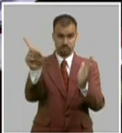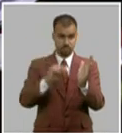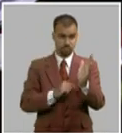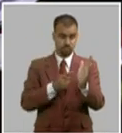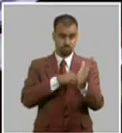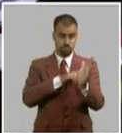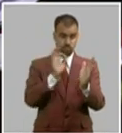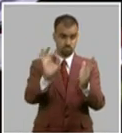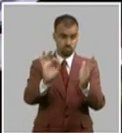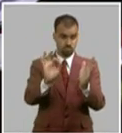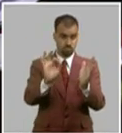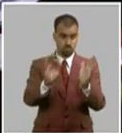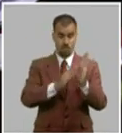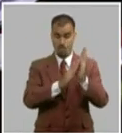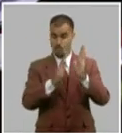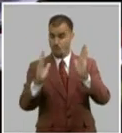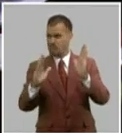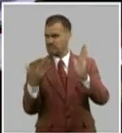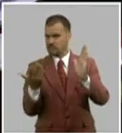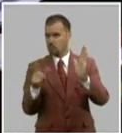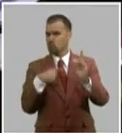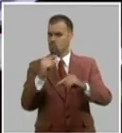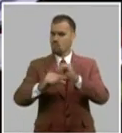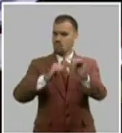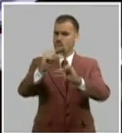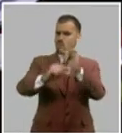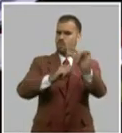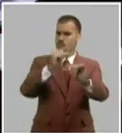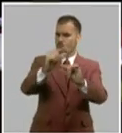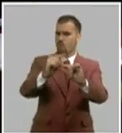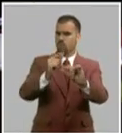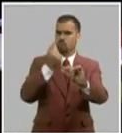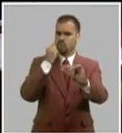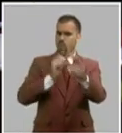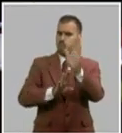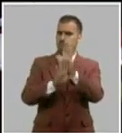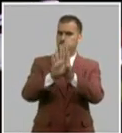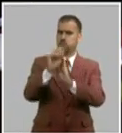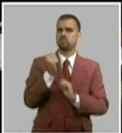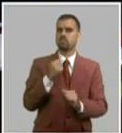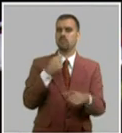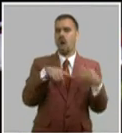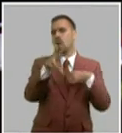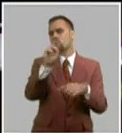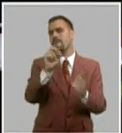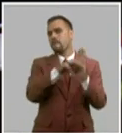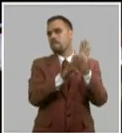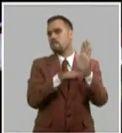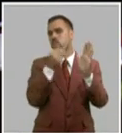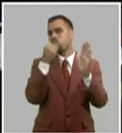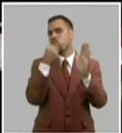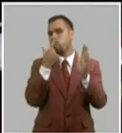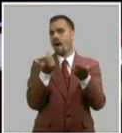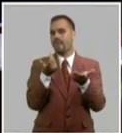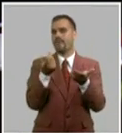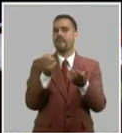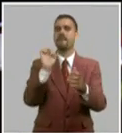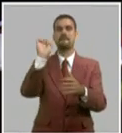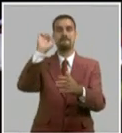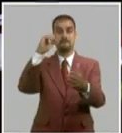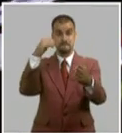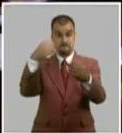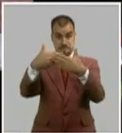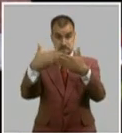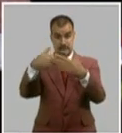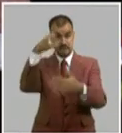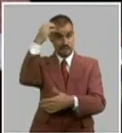trimestre del año, hemos venido avanzando en nuevas medidas para dotar de mayor autonomía a la empresa estatal